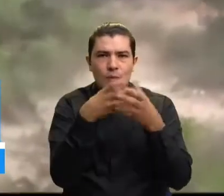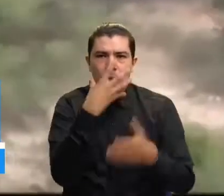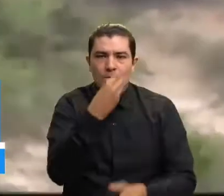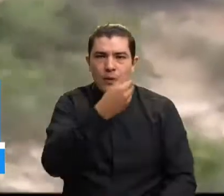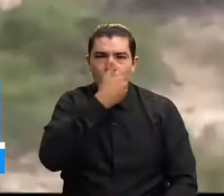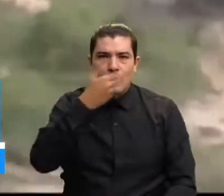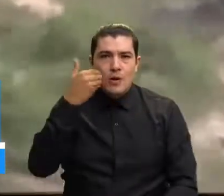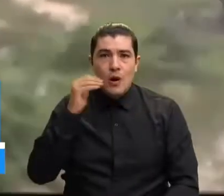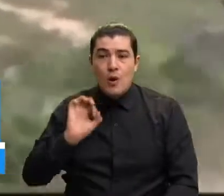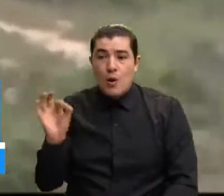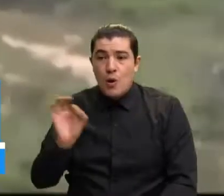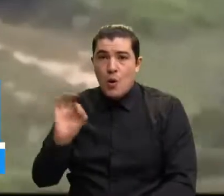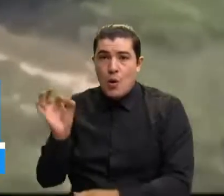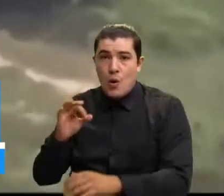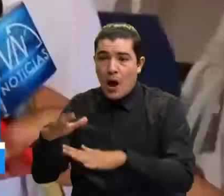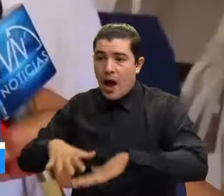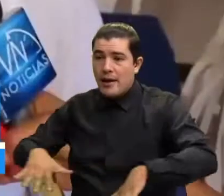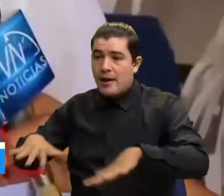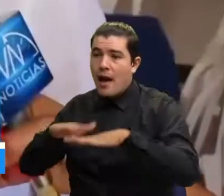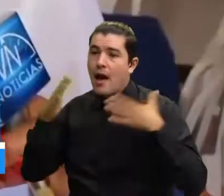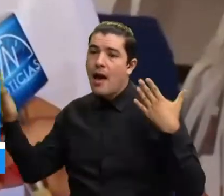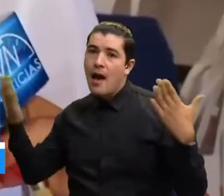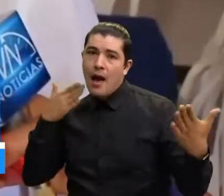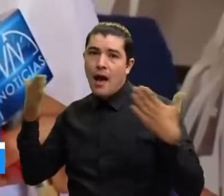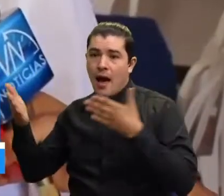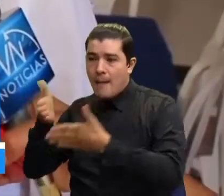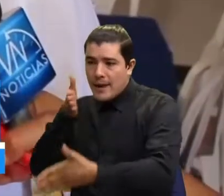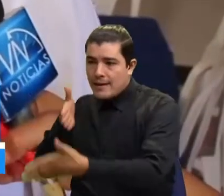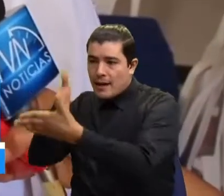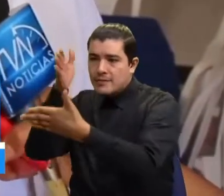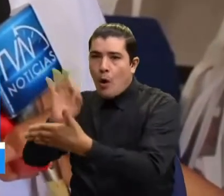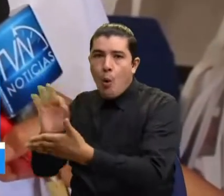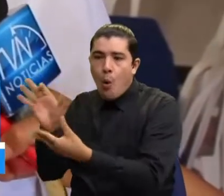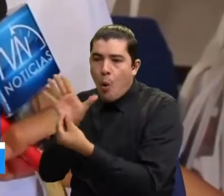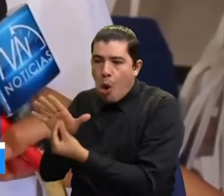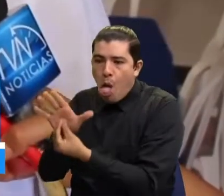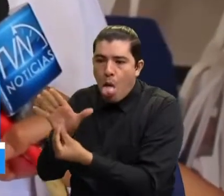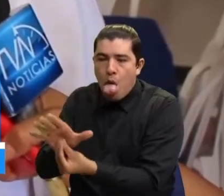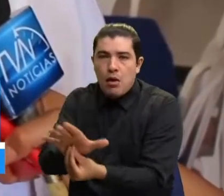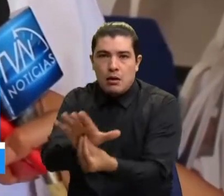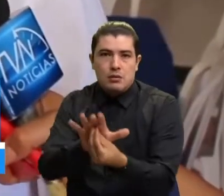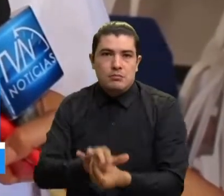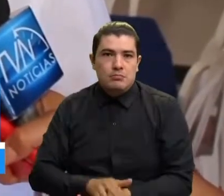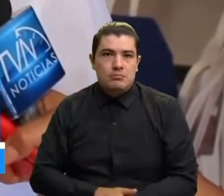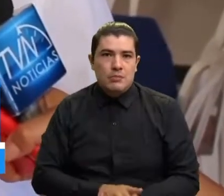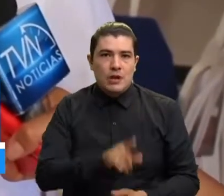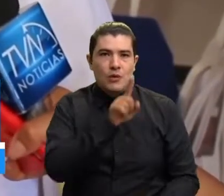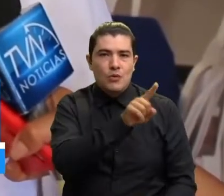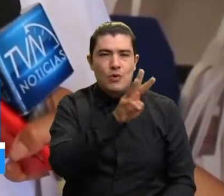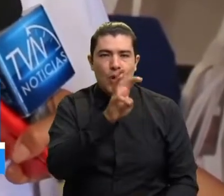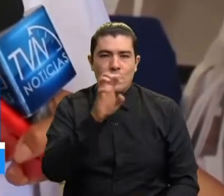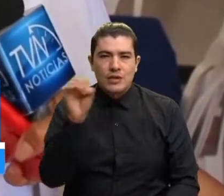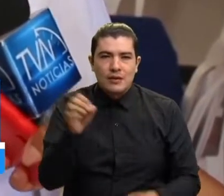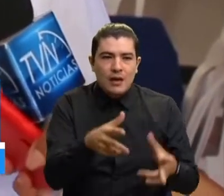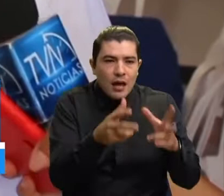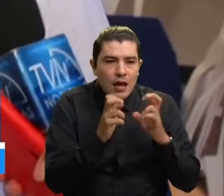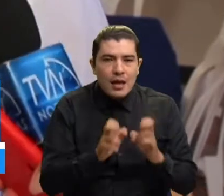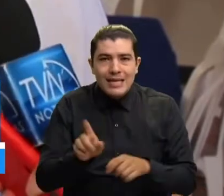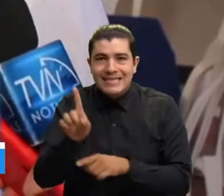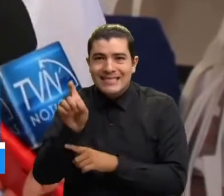familias desplazadas o amenazadas. Aproximadamente 180 extorsiones, 6 secuestros